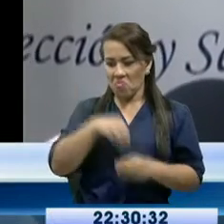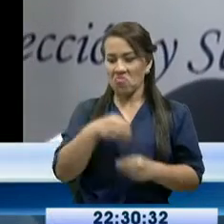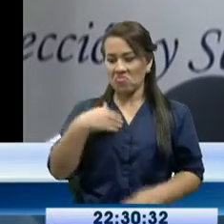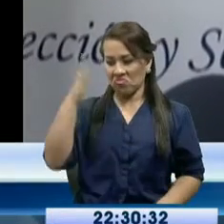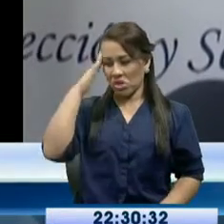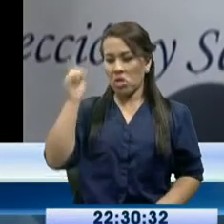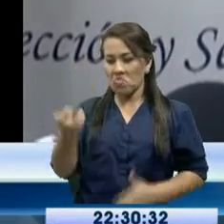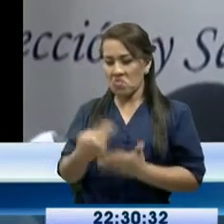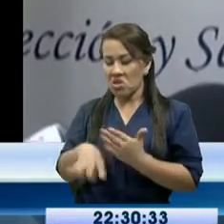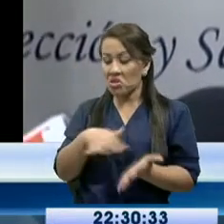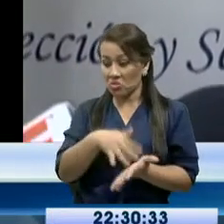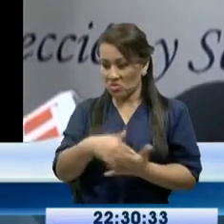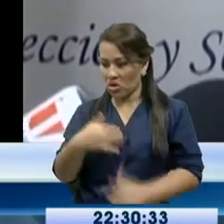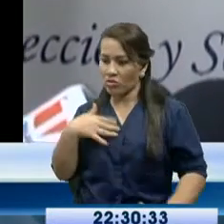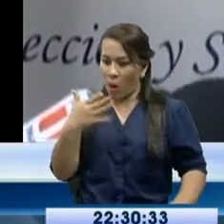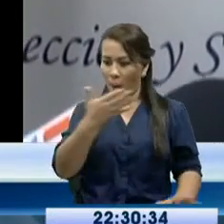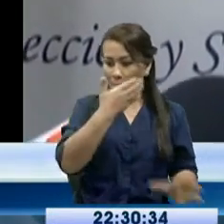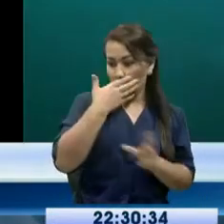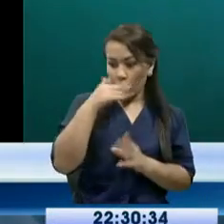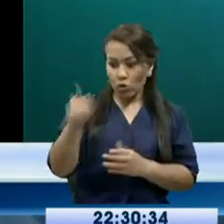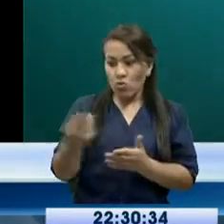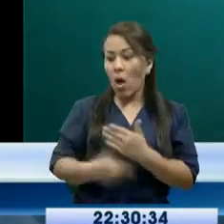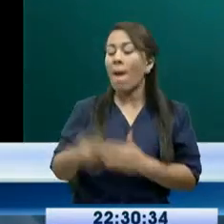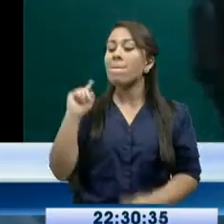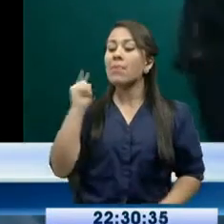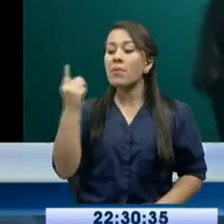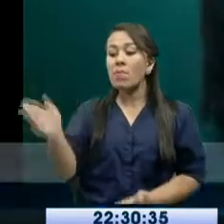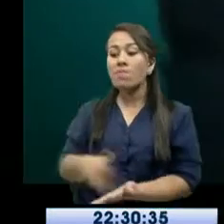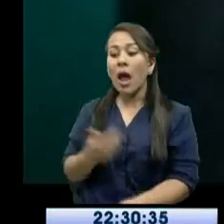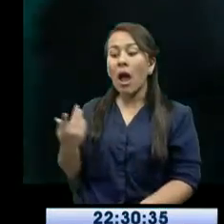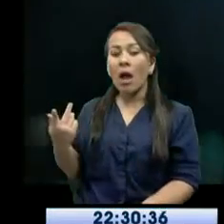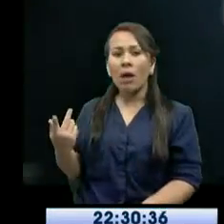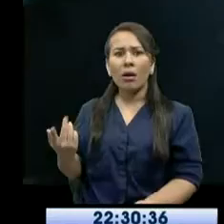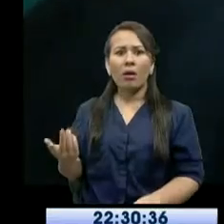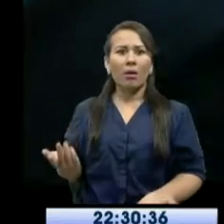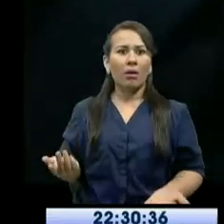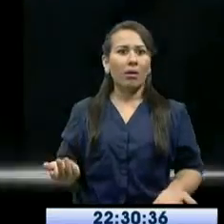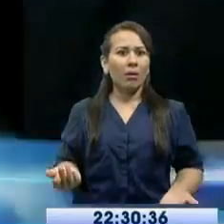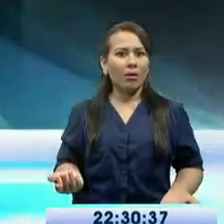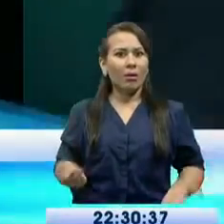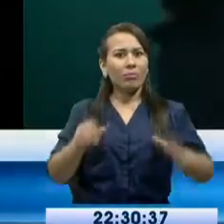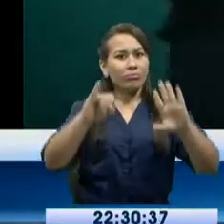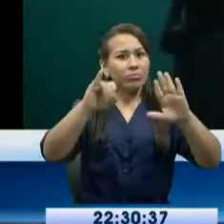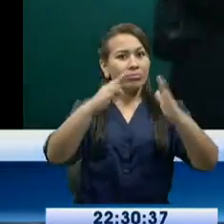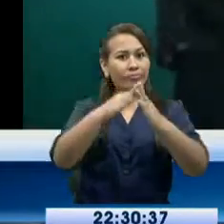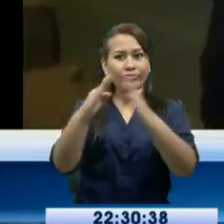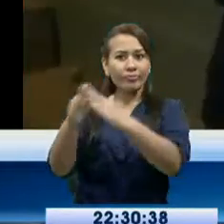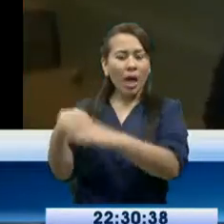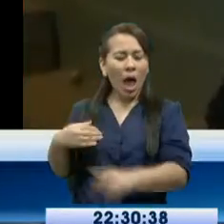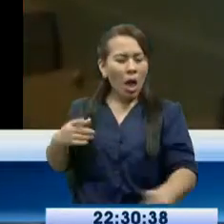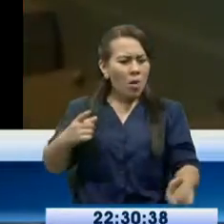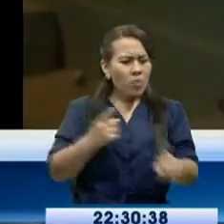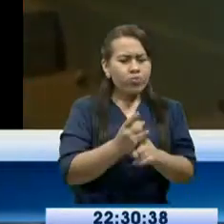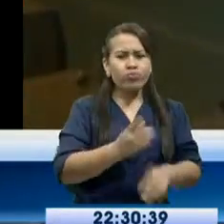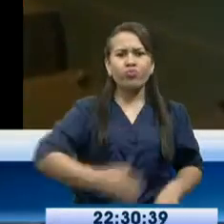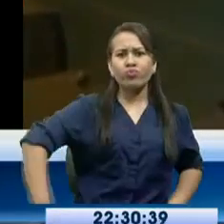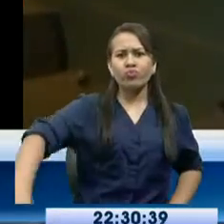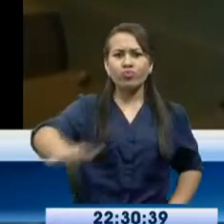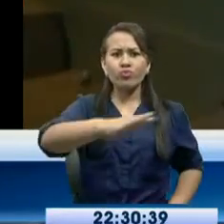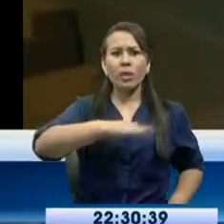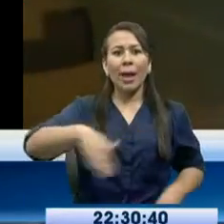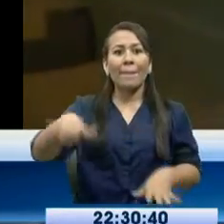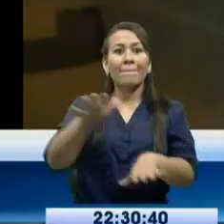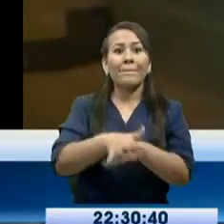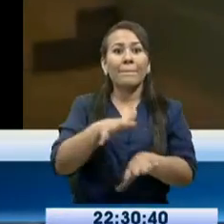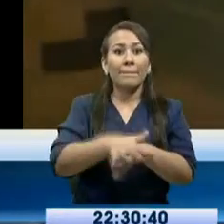hijos estudiando, amenazas e intimidaciones. Los allanamientos se efectuaron en 6 viviendas ubicadas en diferentes sectores del norte de